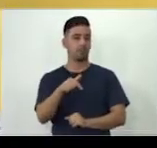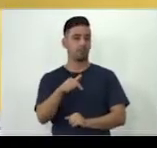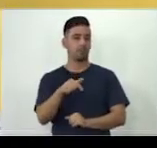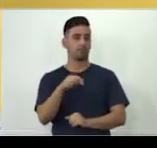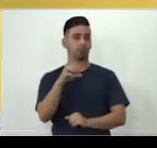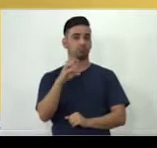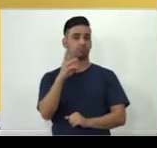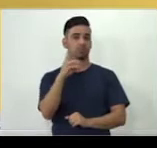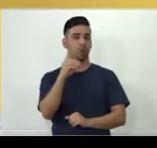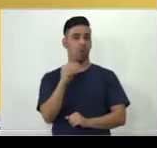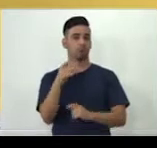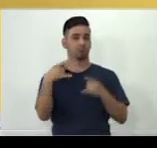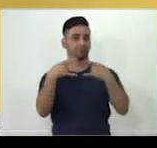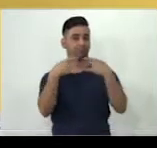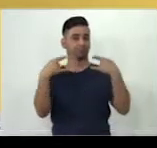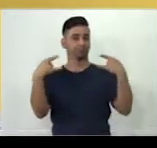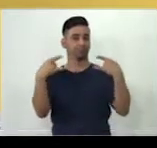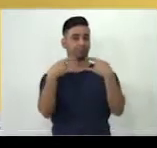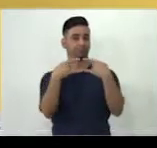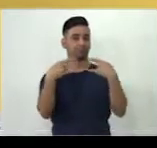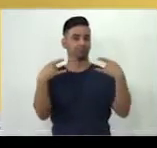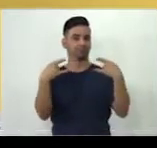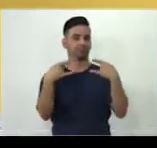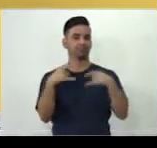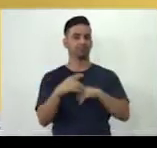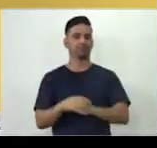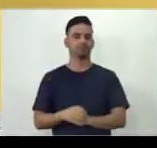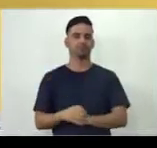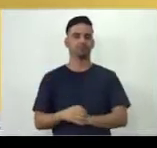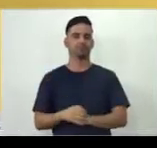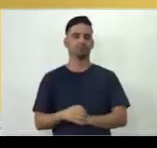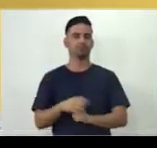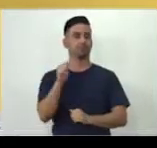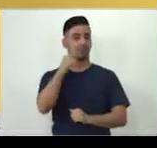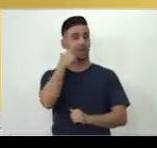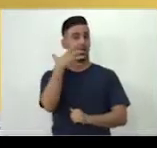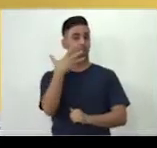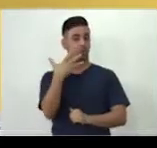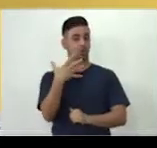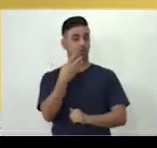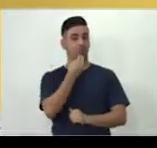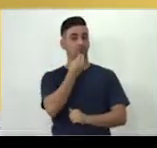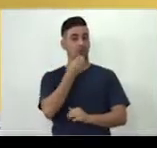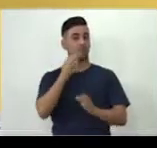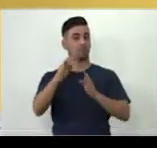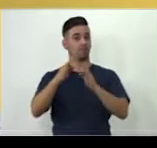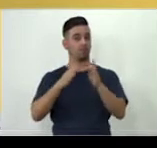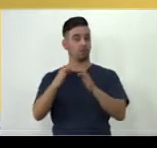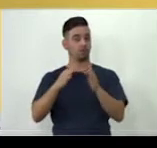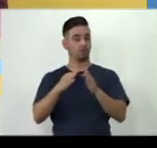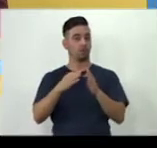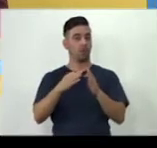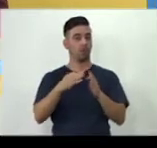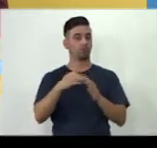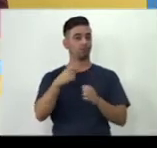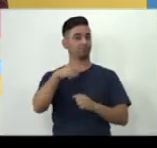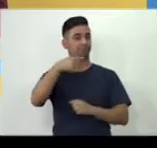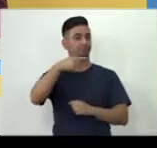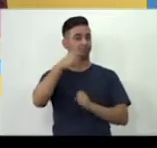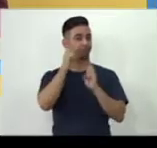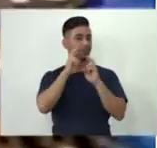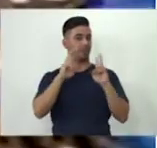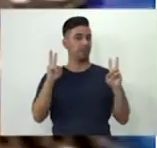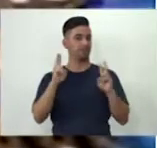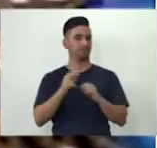el cual tiene gran implicación en el diseño y funcionamiento de dispositivos y equipos de uso práctico. Por lo tanto, estamos